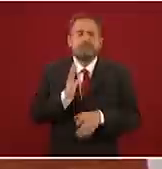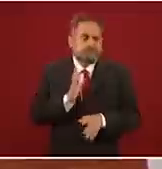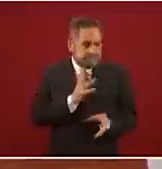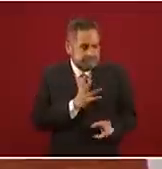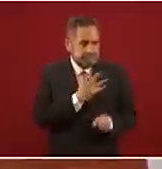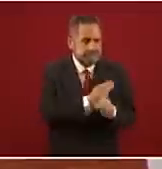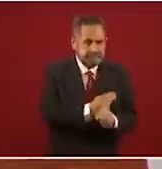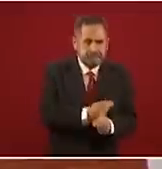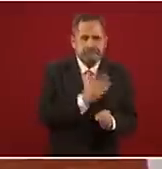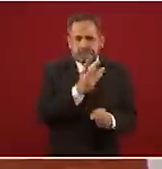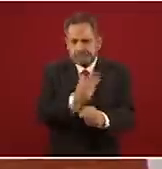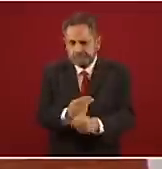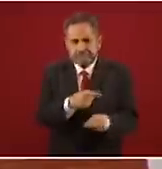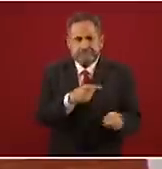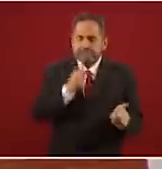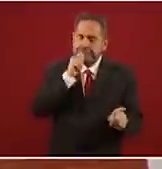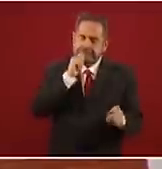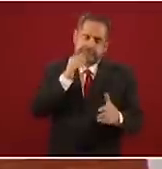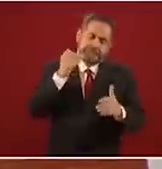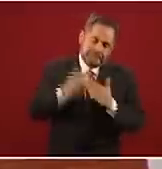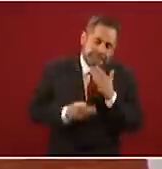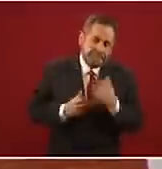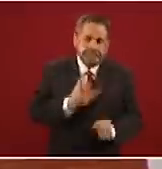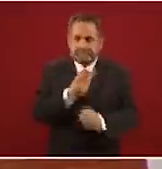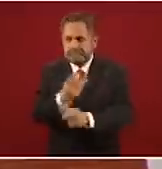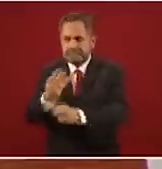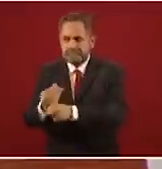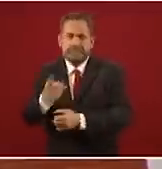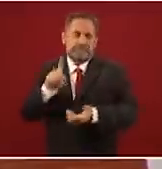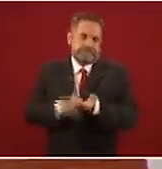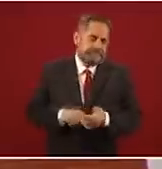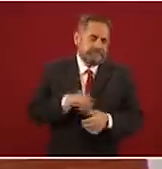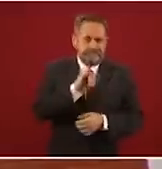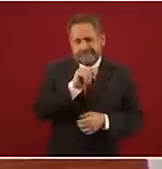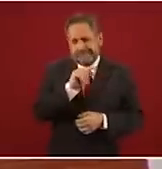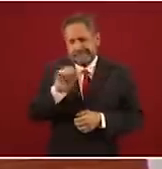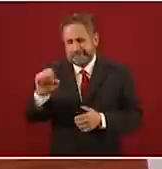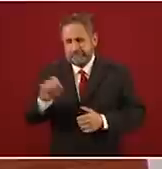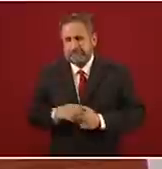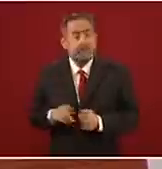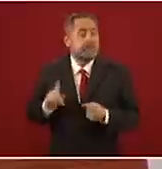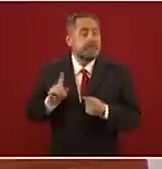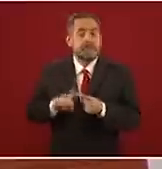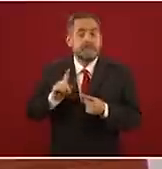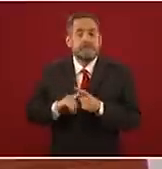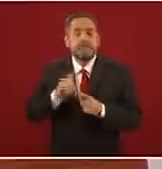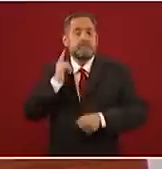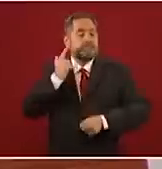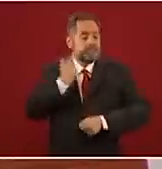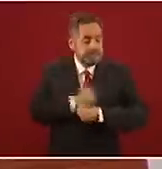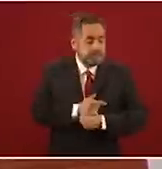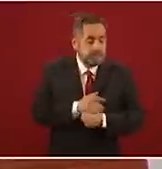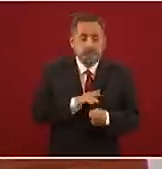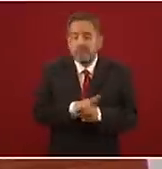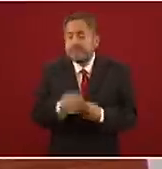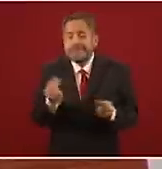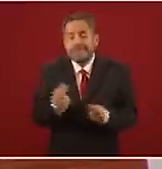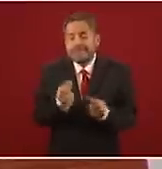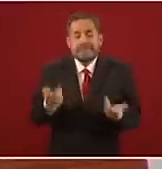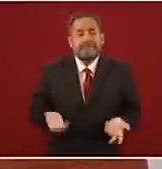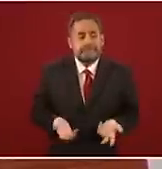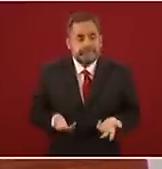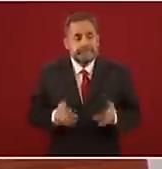y encontrar áreas de oportunidad en el instituto, que tiene que ver básicamente, primero que nada, identificar cuáles son las necesidades